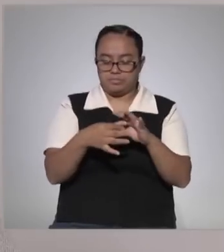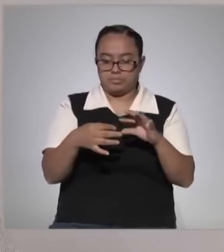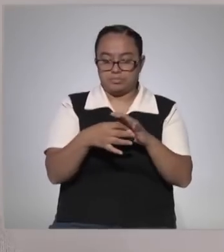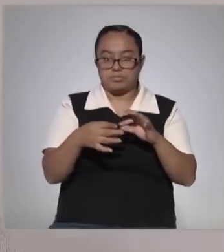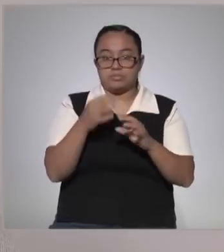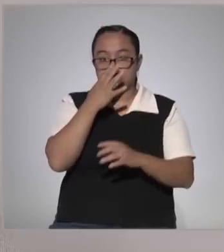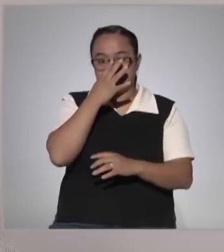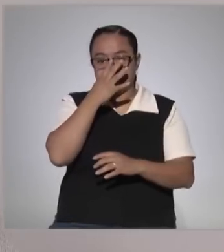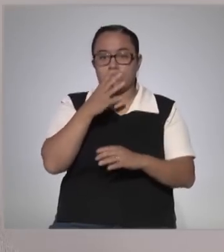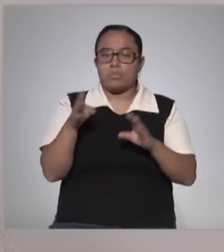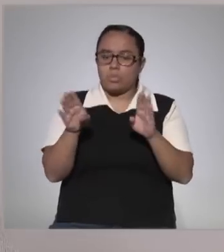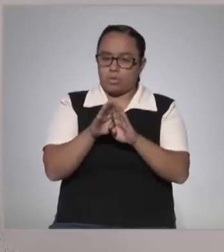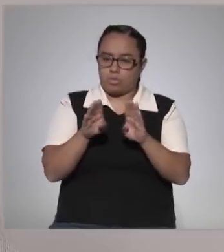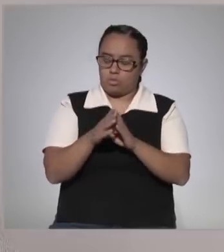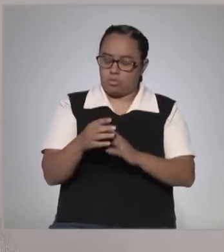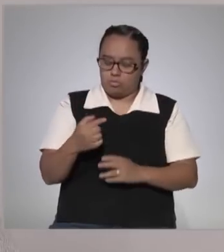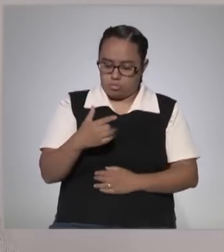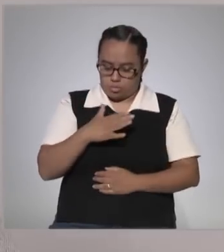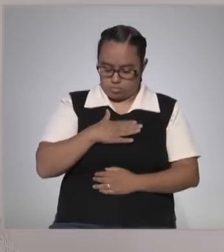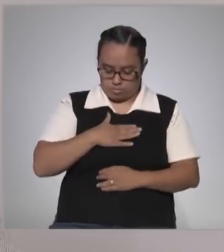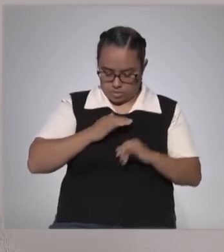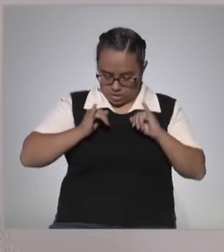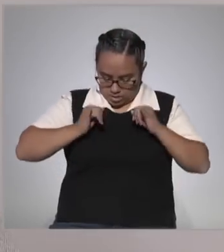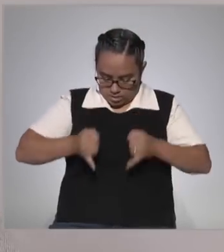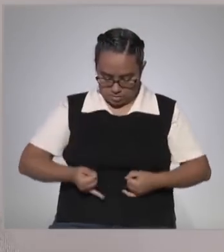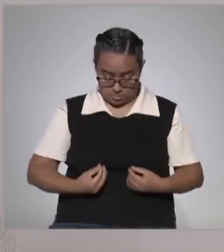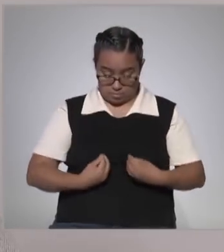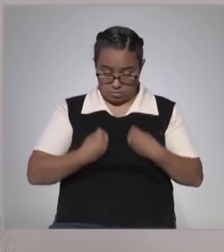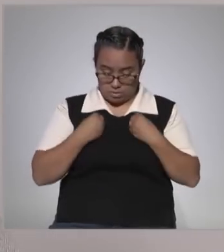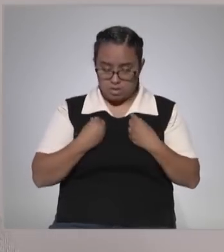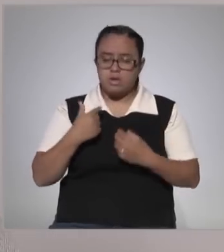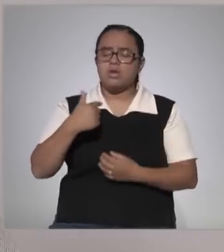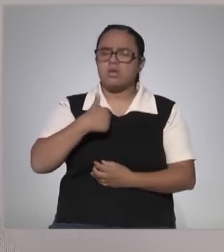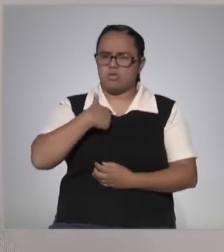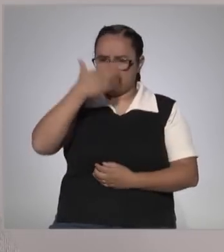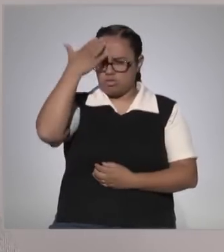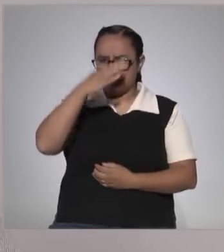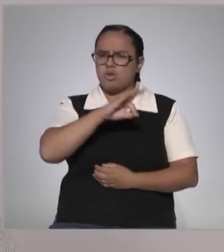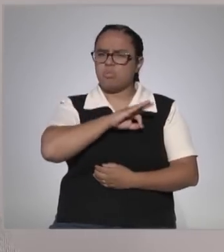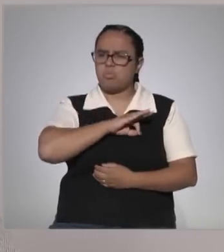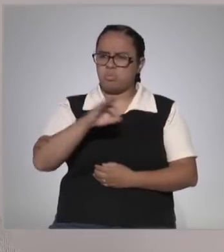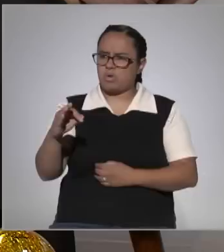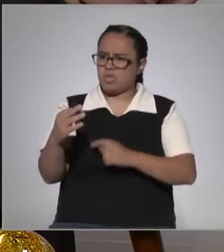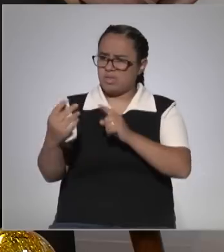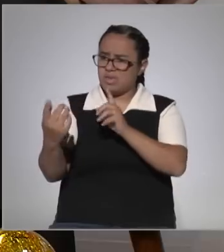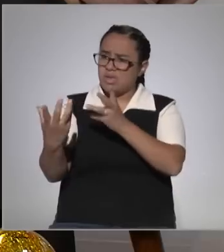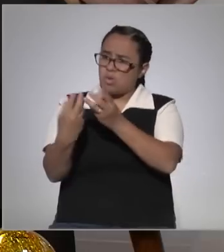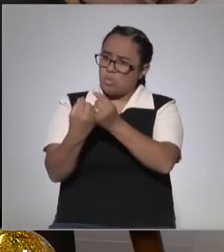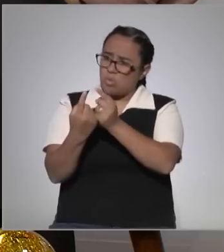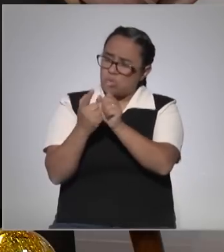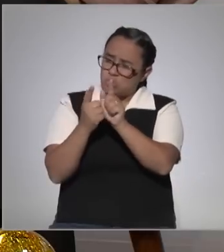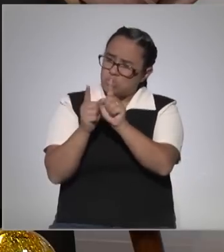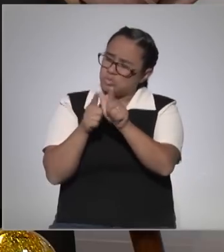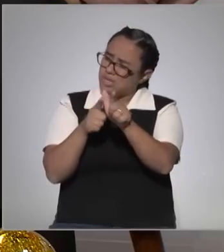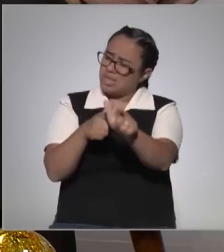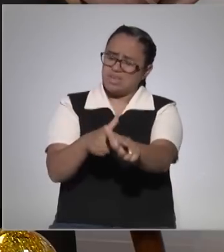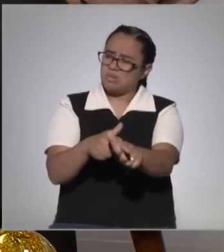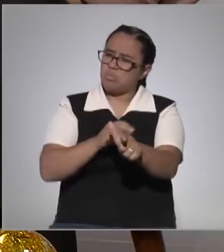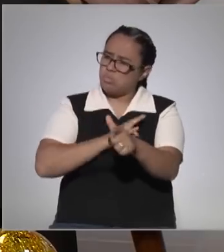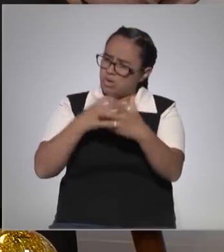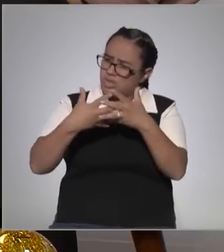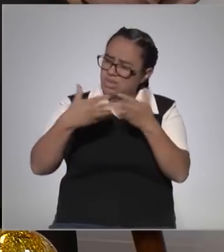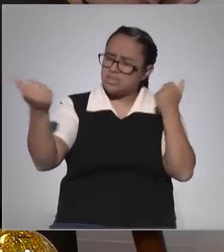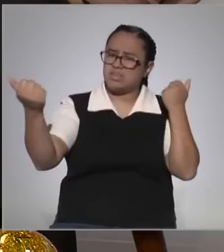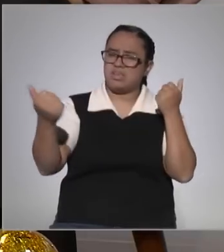proceso de reconectar con la individualidad y de saber que existe la posibilidad de salir de ahí y de que nunca es tarde, ¿no? Nunca es